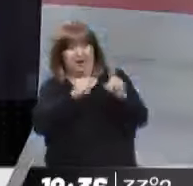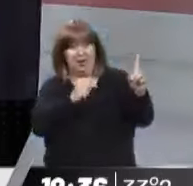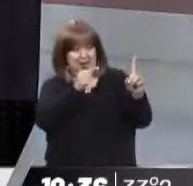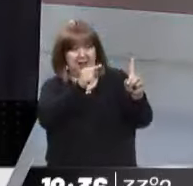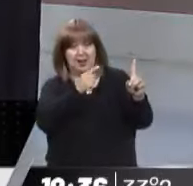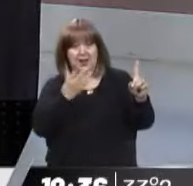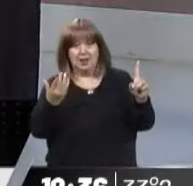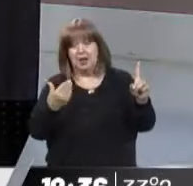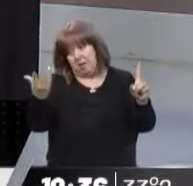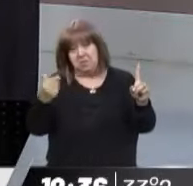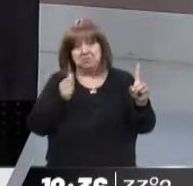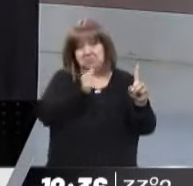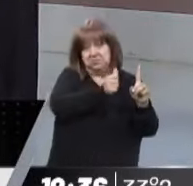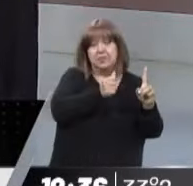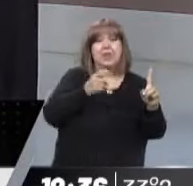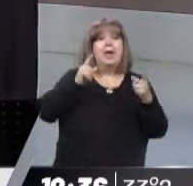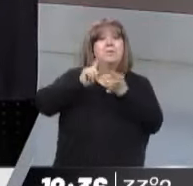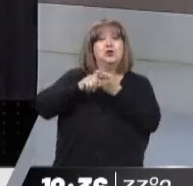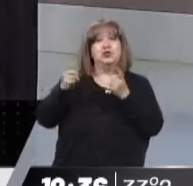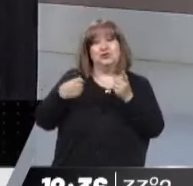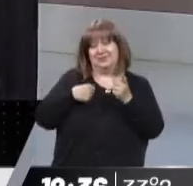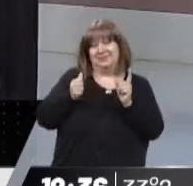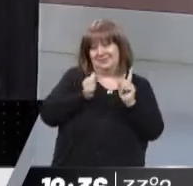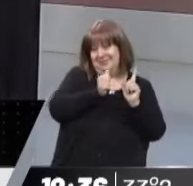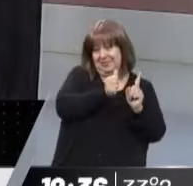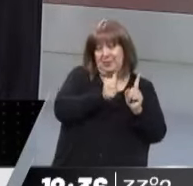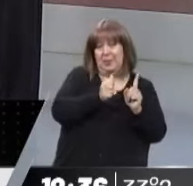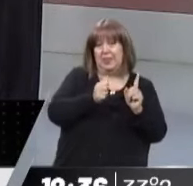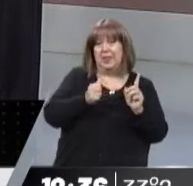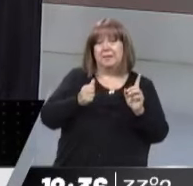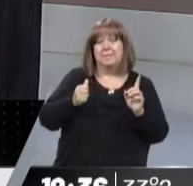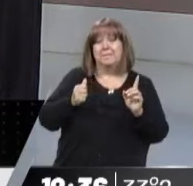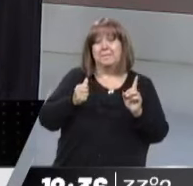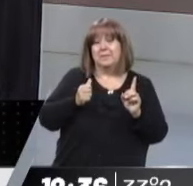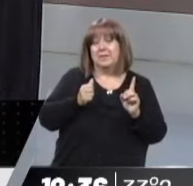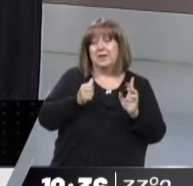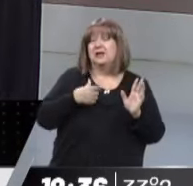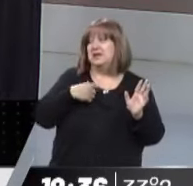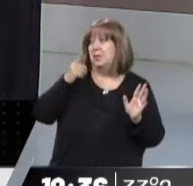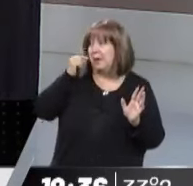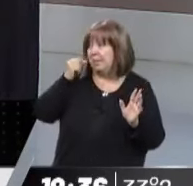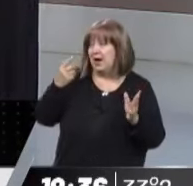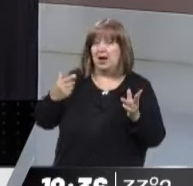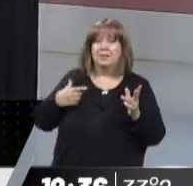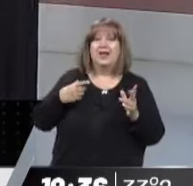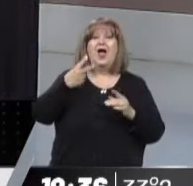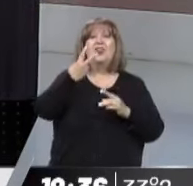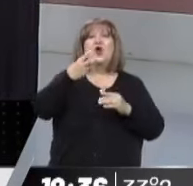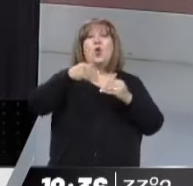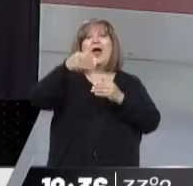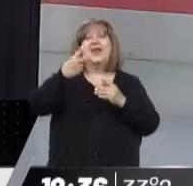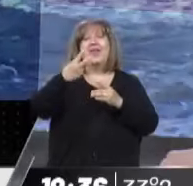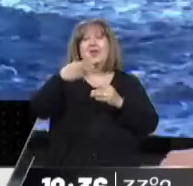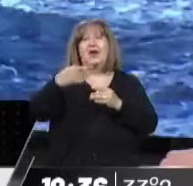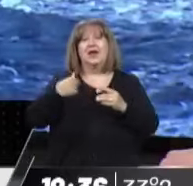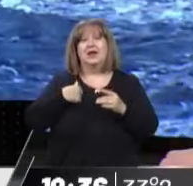Y bueno, mi marido lo acompañó y mi hijo le dijo, papi, estábamos a dos cuadras de casa.